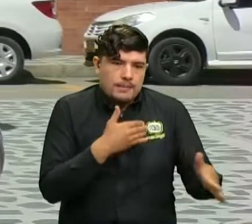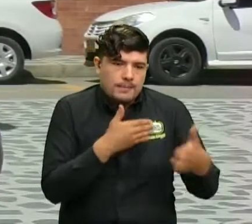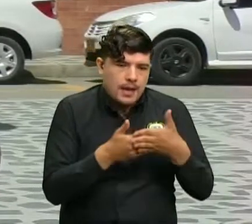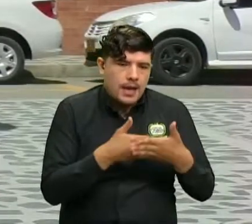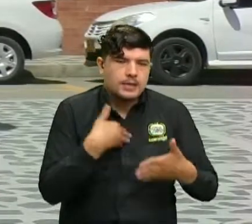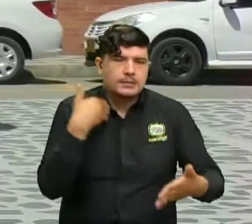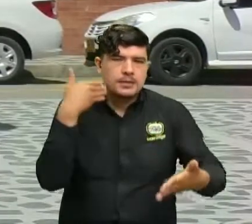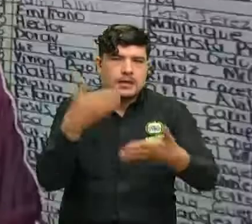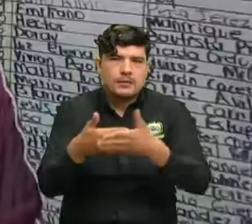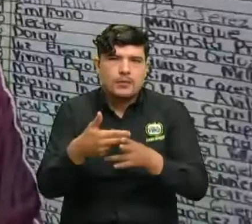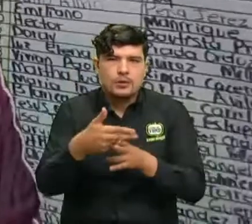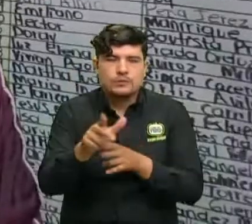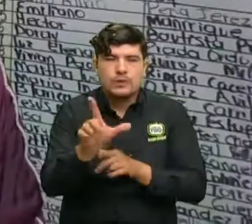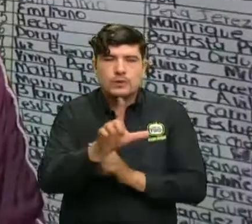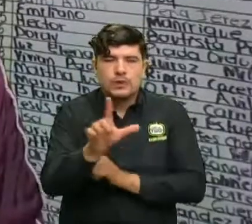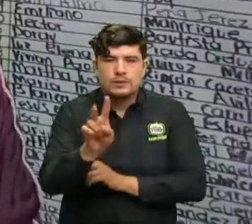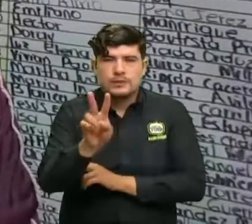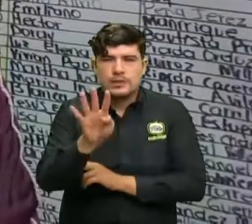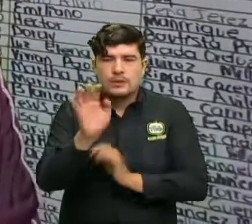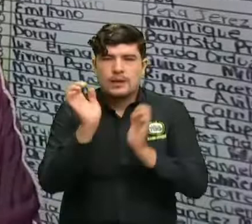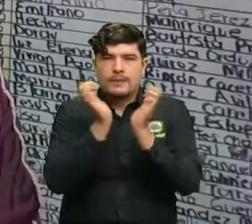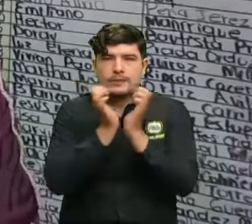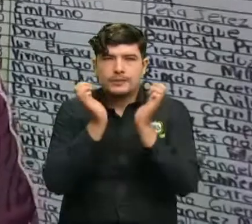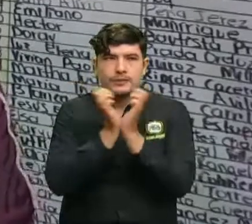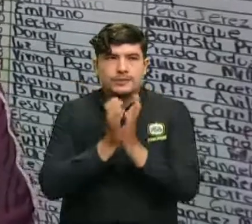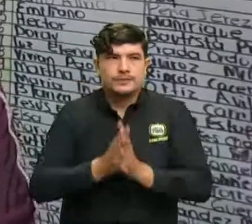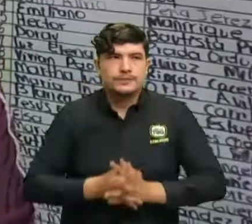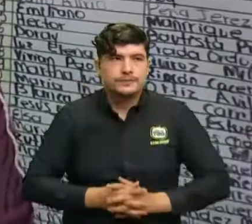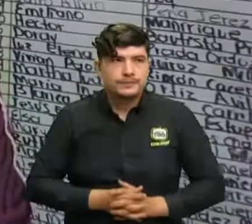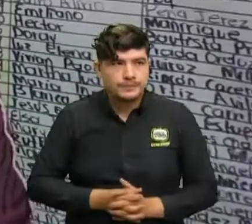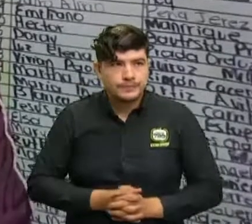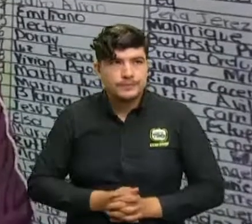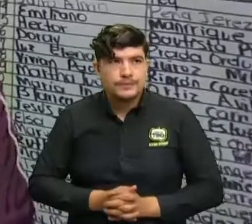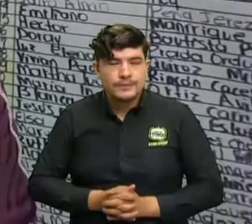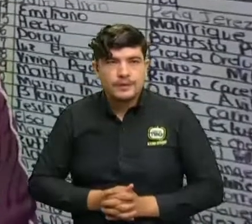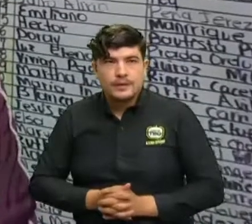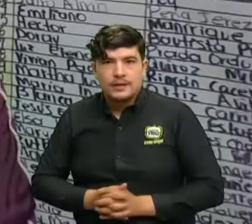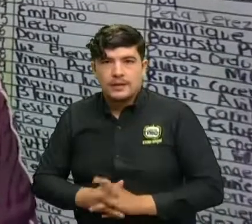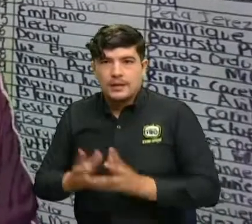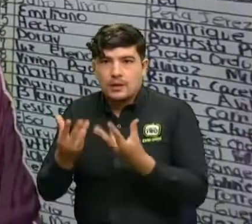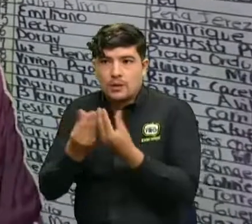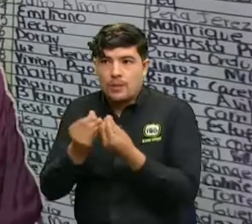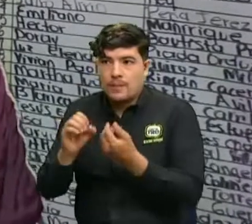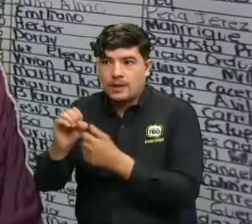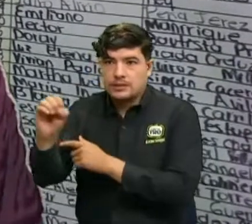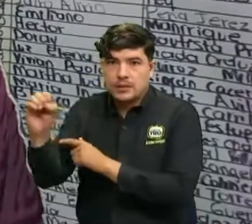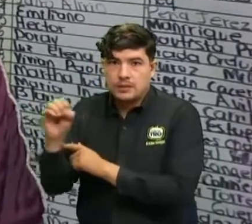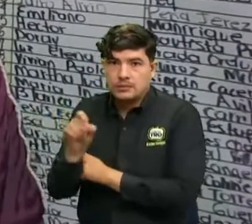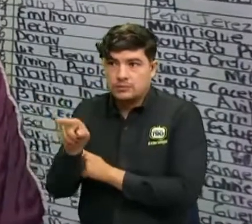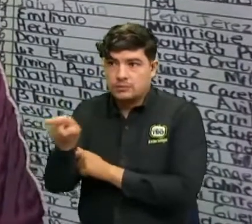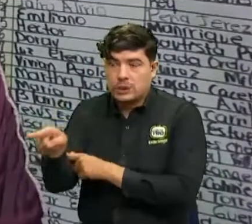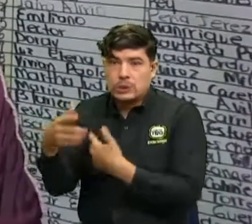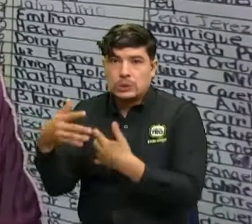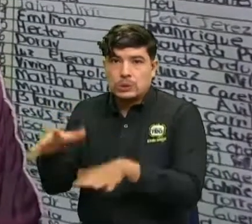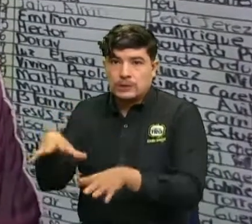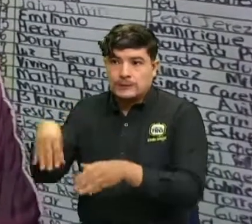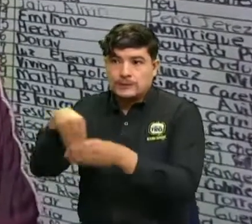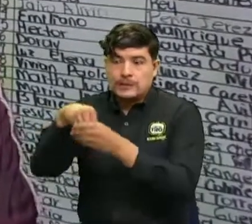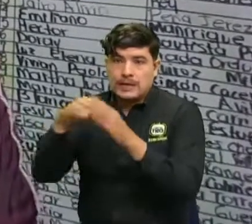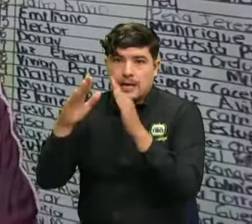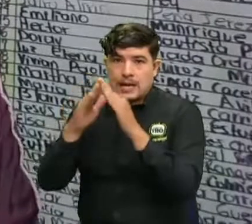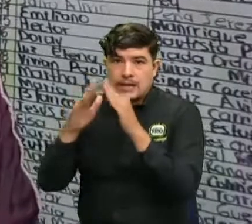de mayo tenemos compañeros funcionarios públicos que están en este momento en ventana